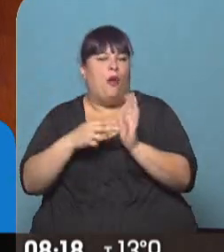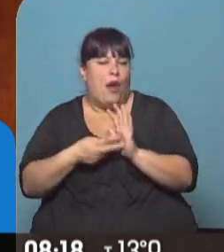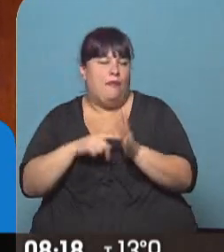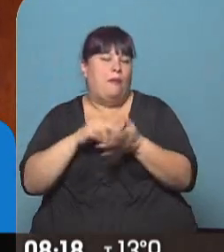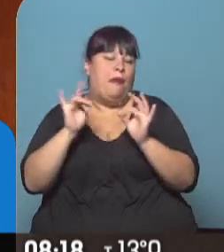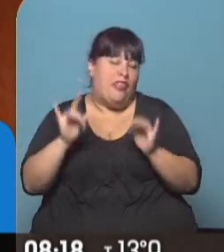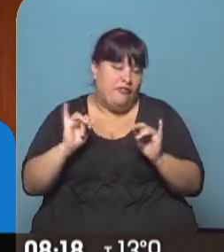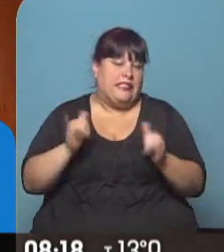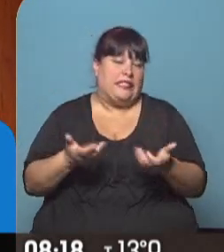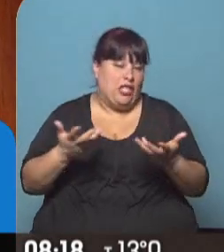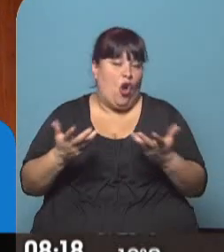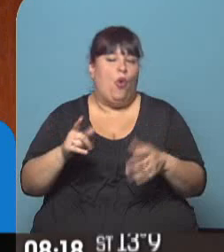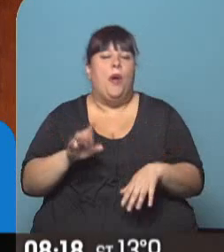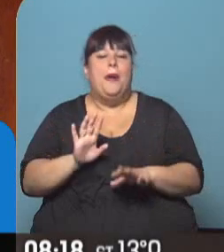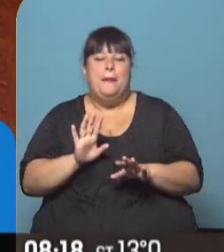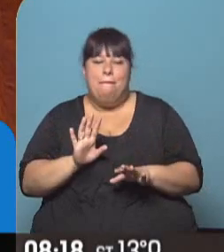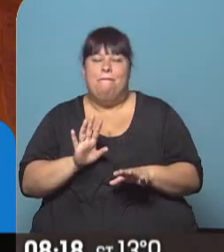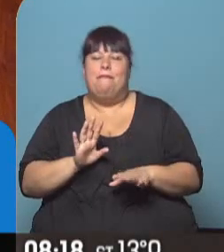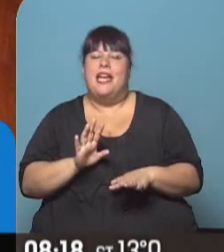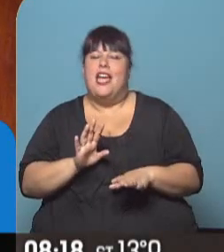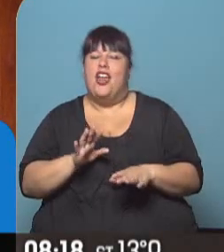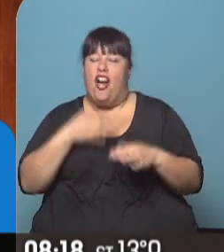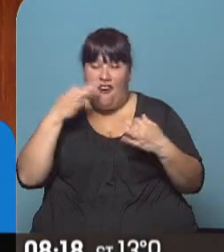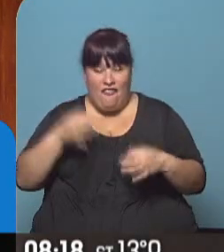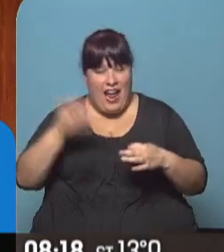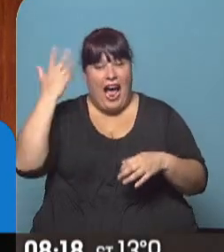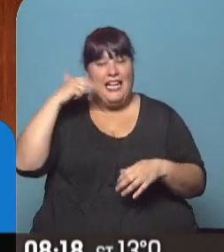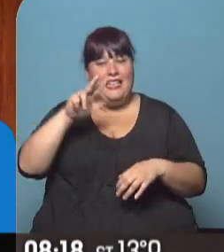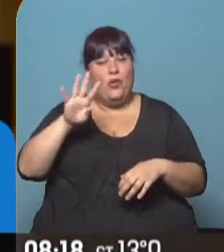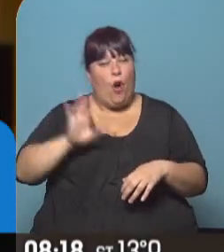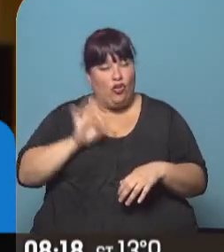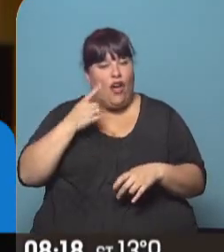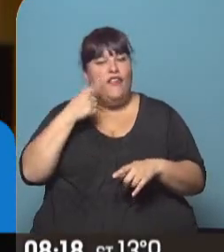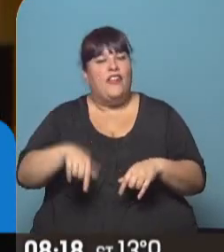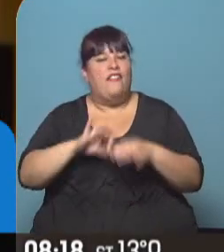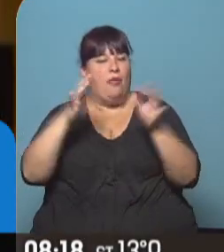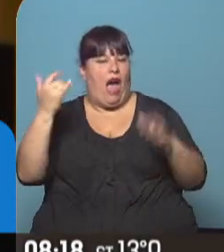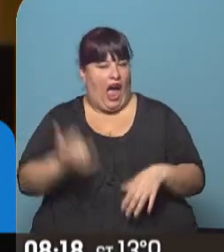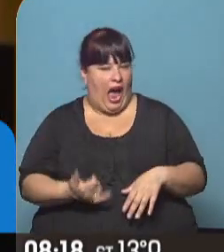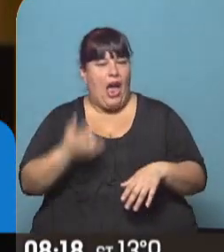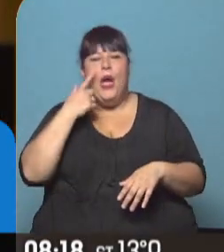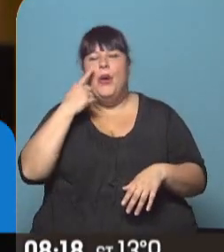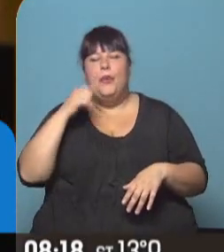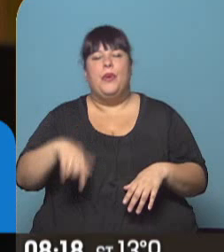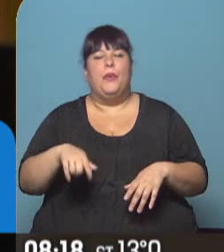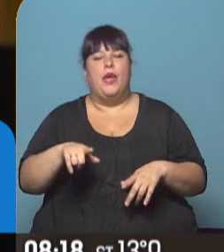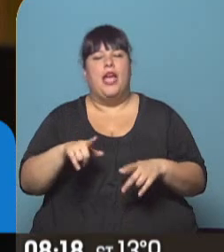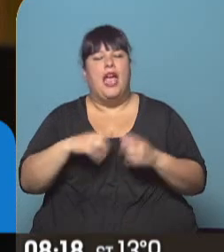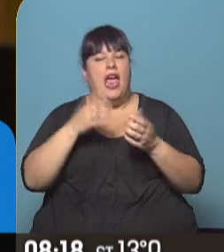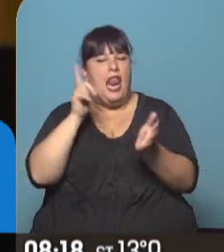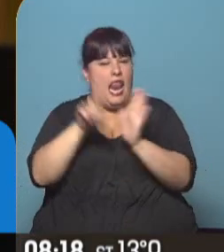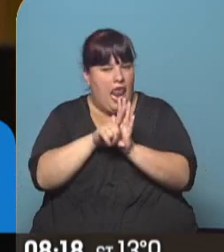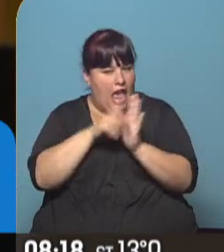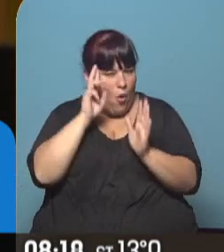complejos también por supuesto pero la realidad es que hace 34 años que vivimos en democracia vivimos bajo la legalidad